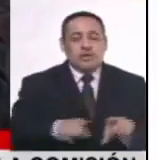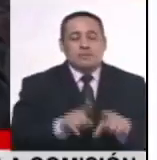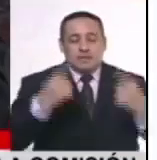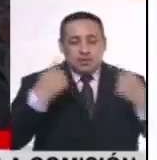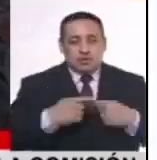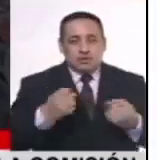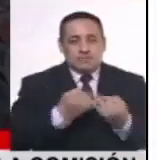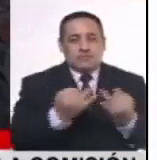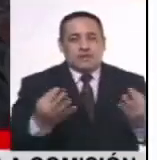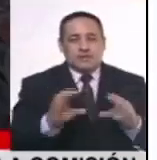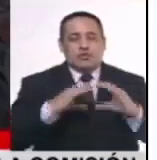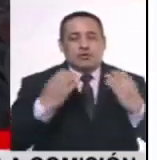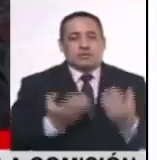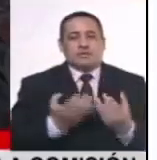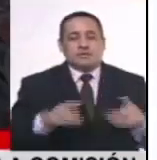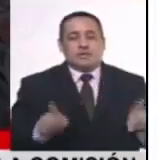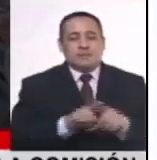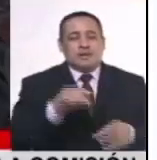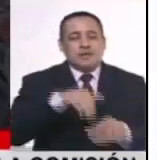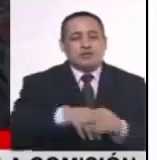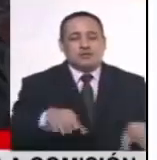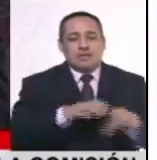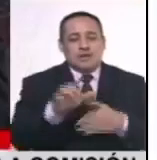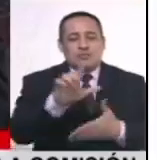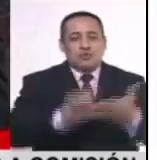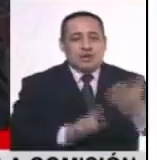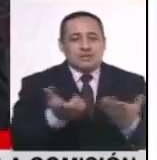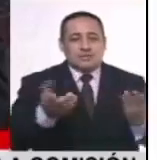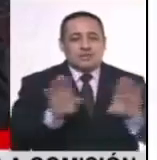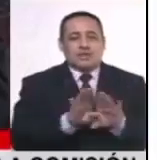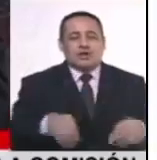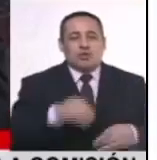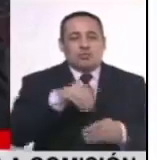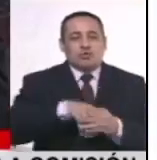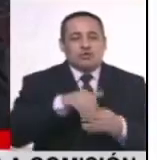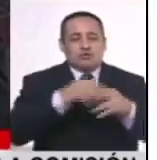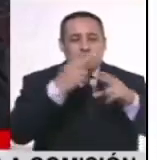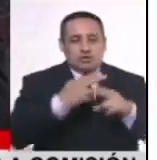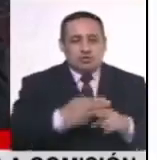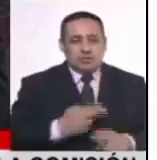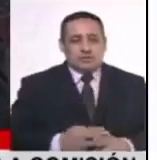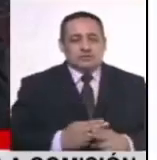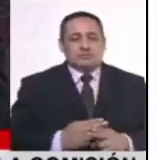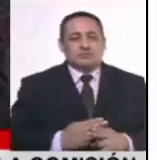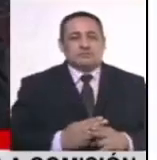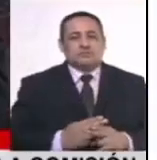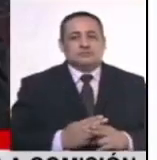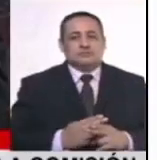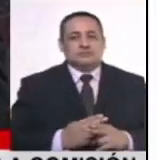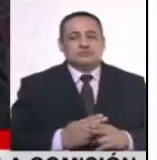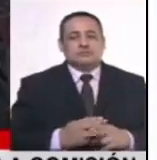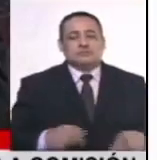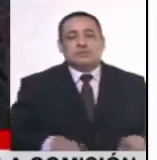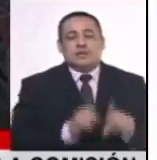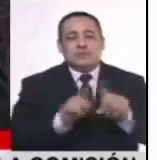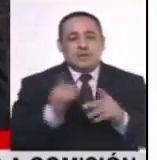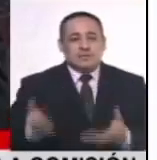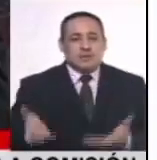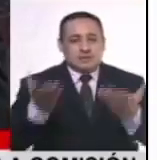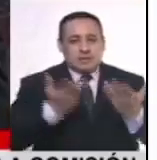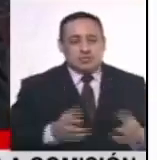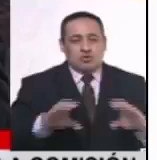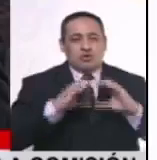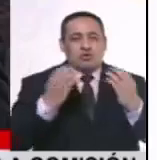congresistas presentes y, por lo tanto, la elección se realizará por lista cerrada y con votación nominal. Entonces, invitamos a los